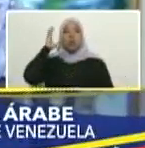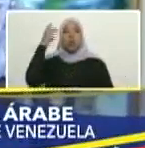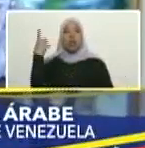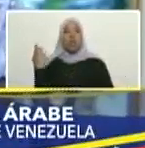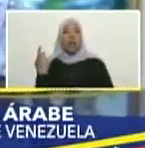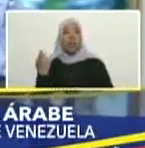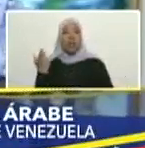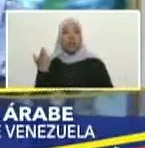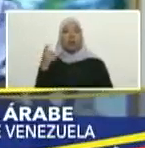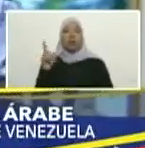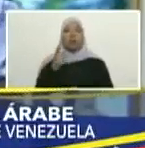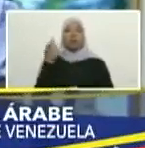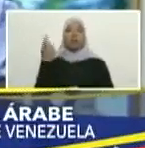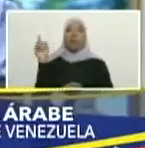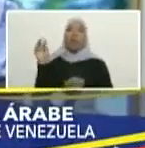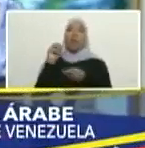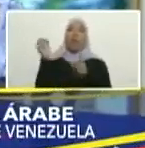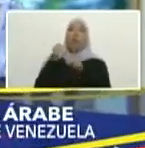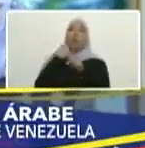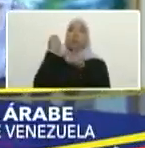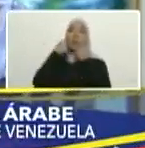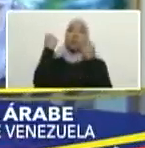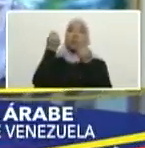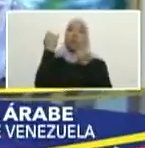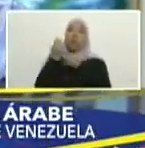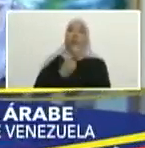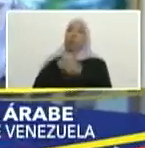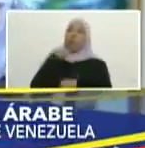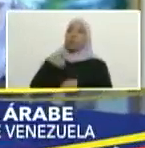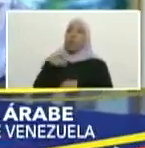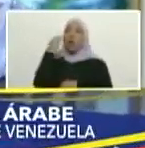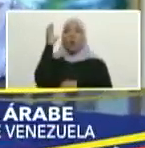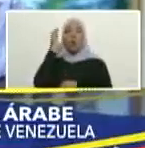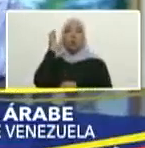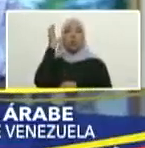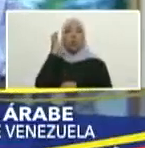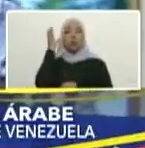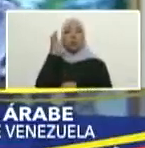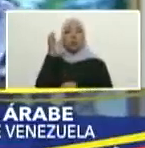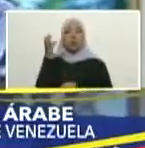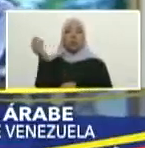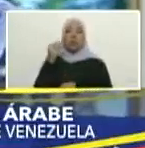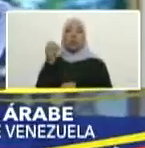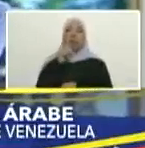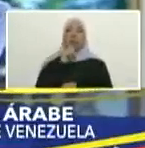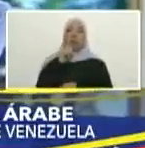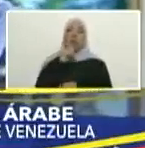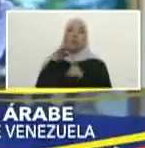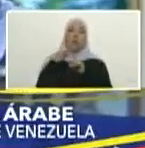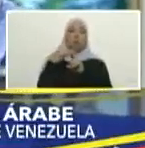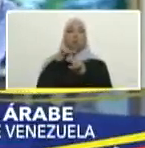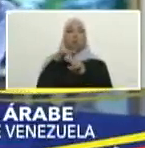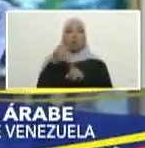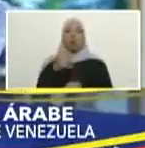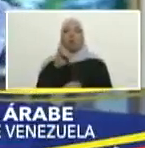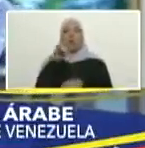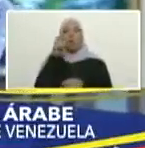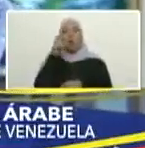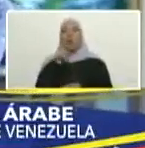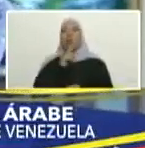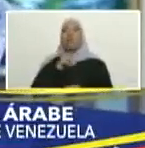se cansa de una lucha es que no tiene conciencia, por más dificultades que haya en el